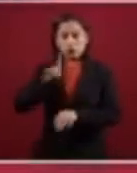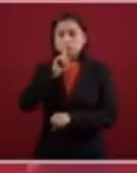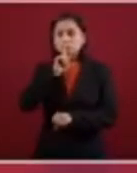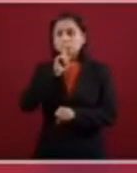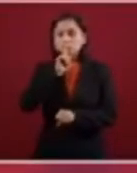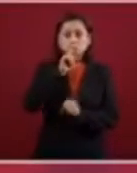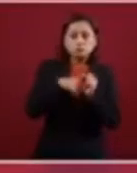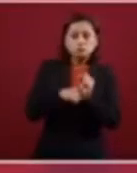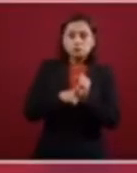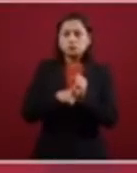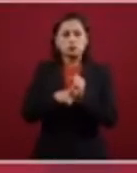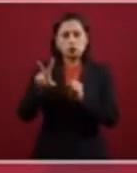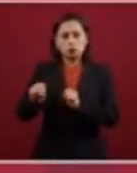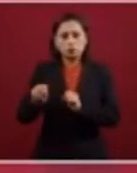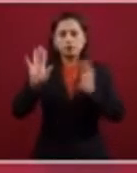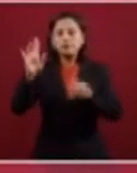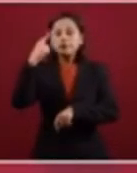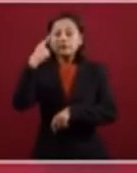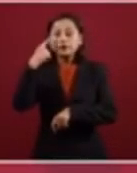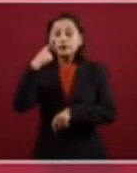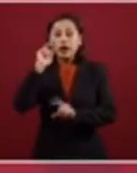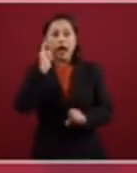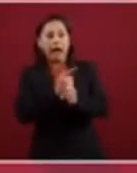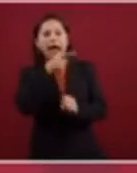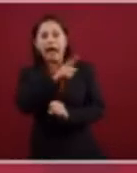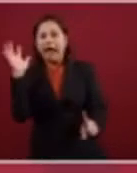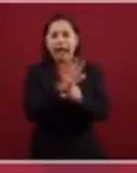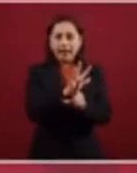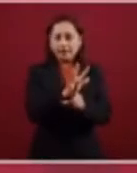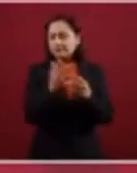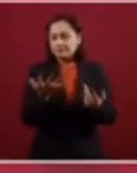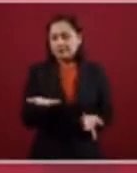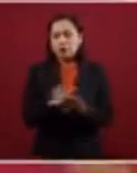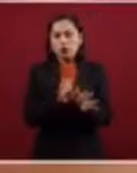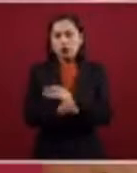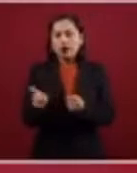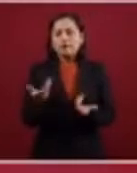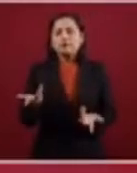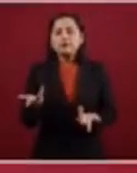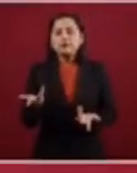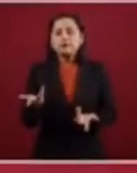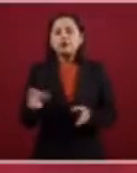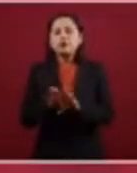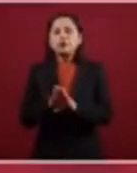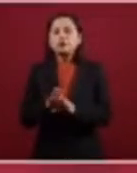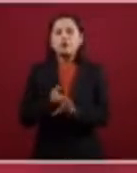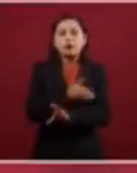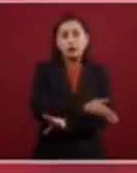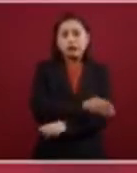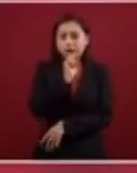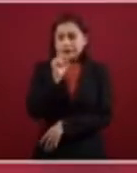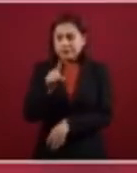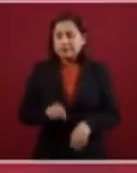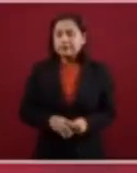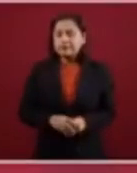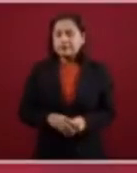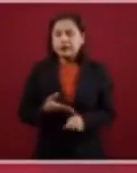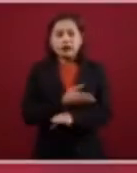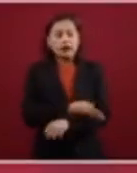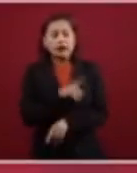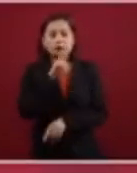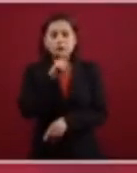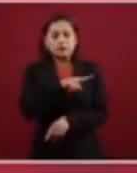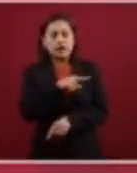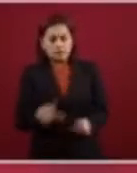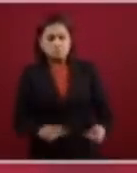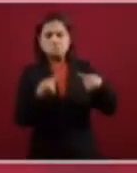haya persecución política, que se fabriquen, como era antes, delitos,